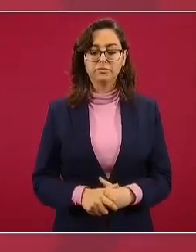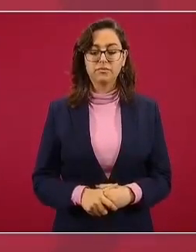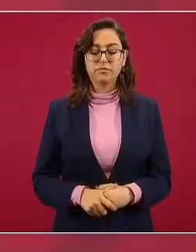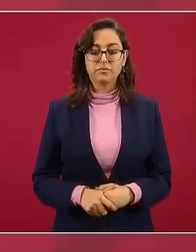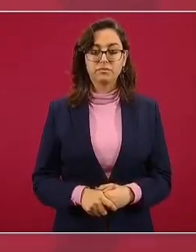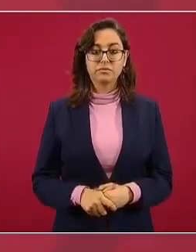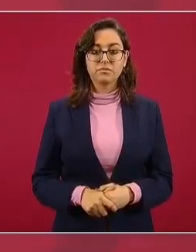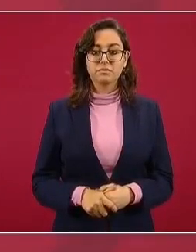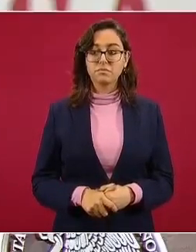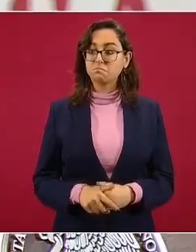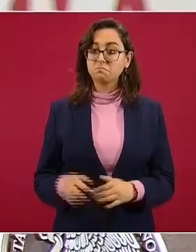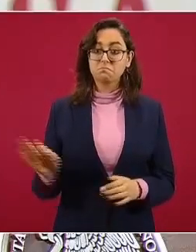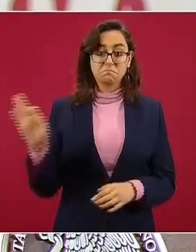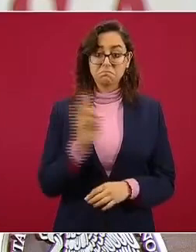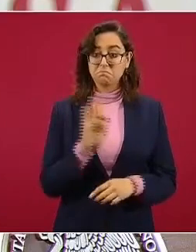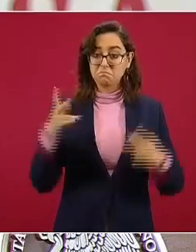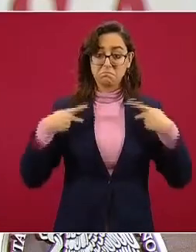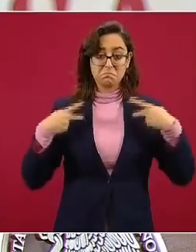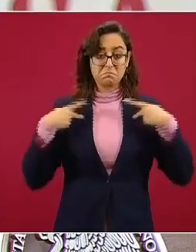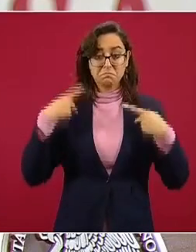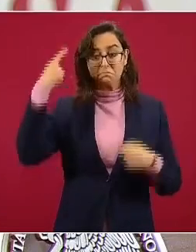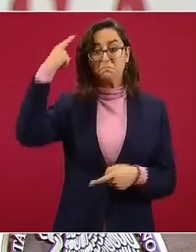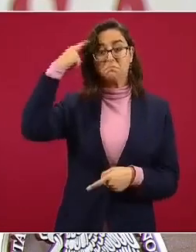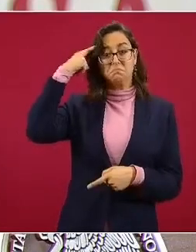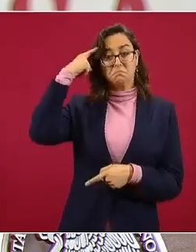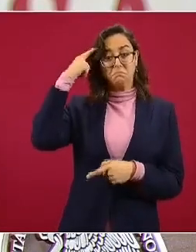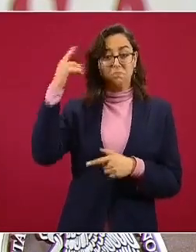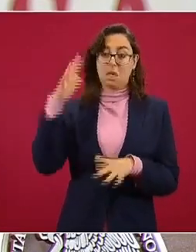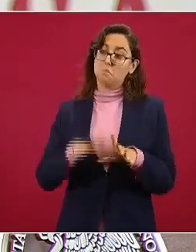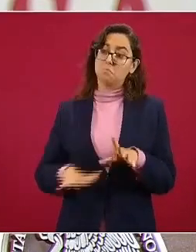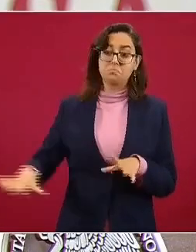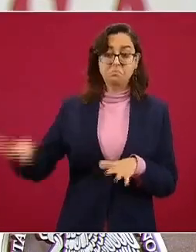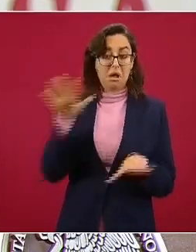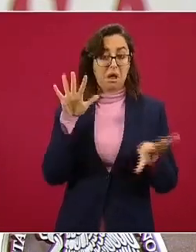Sin eso no se hubiese logrado nada.